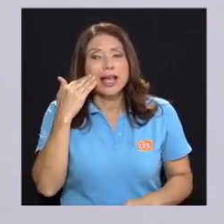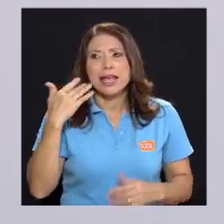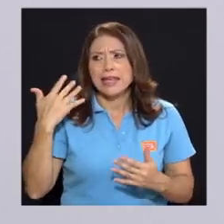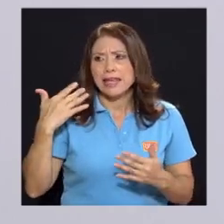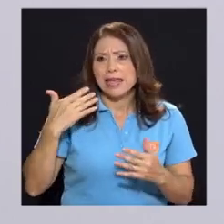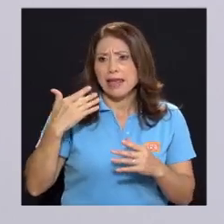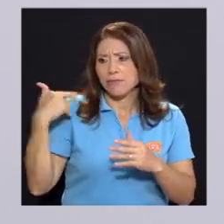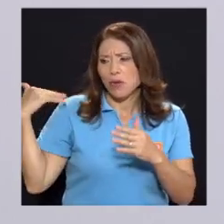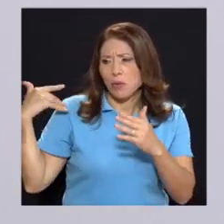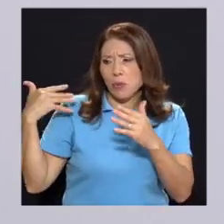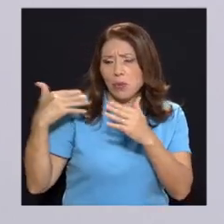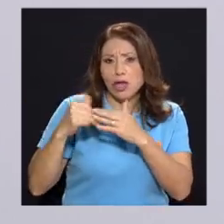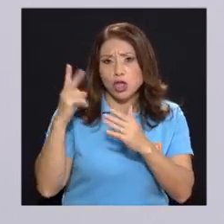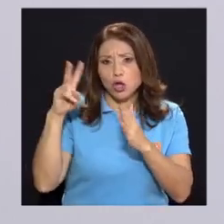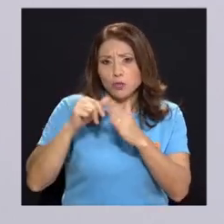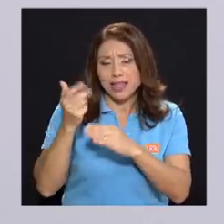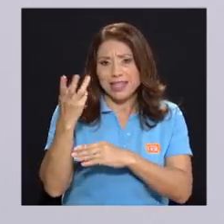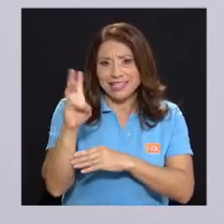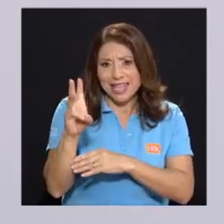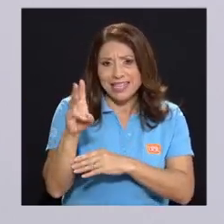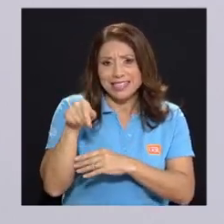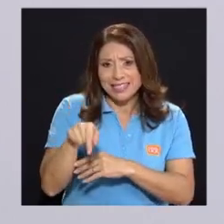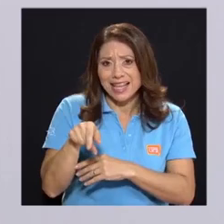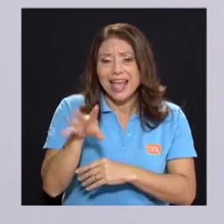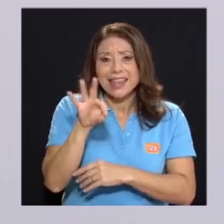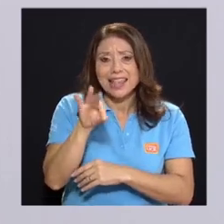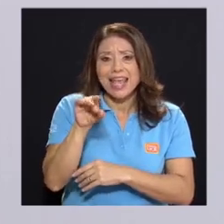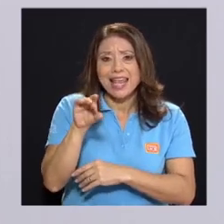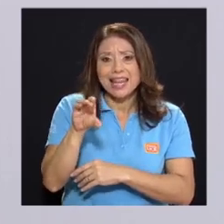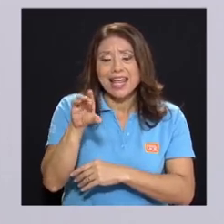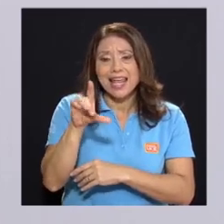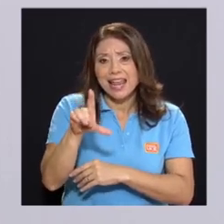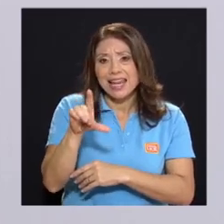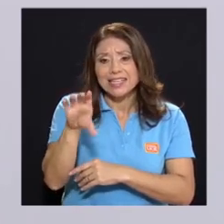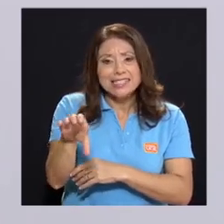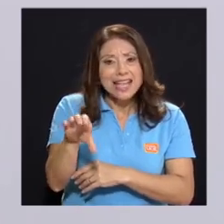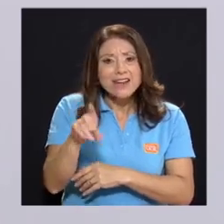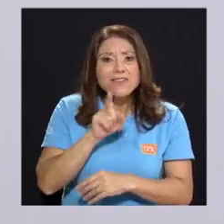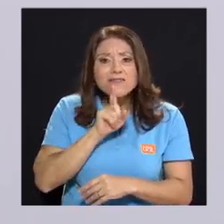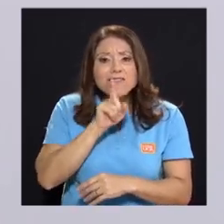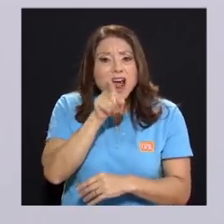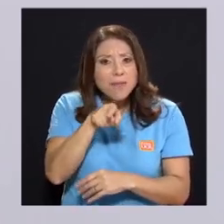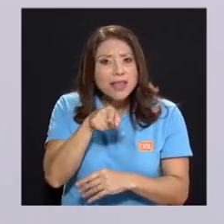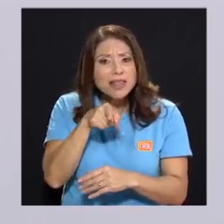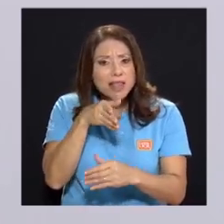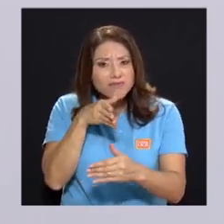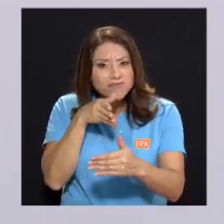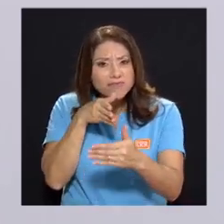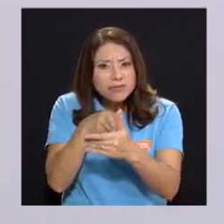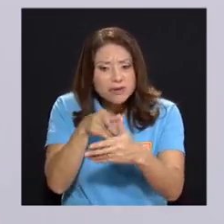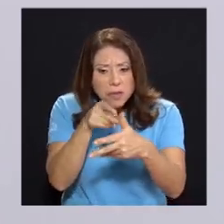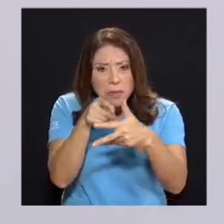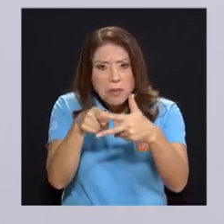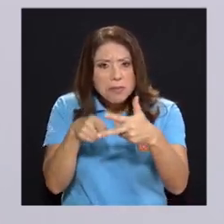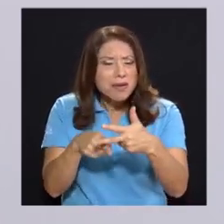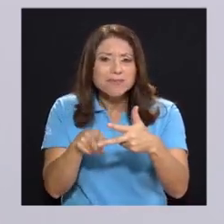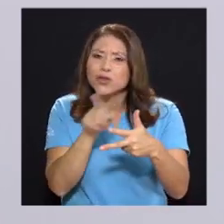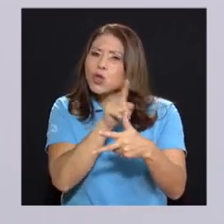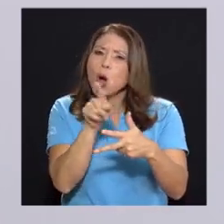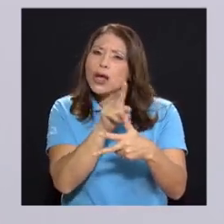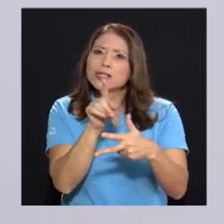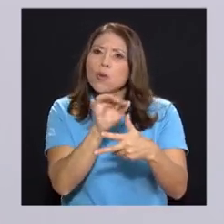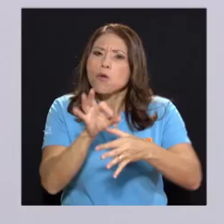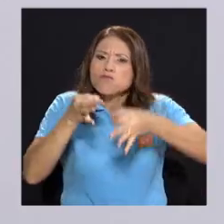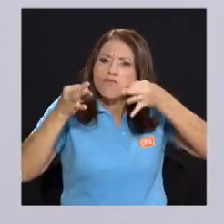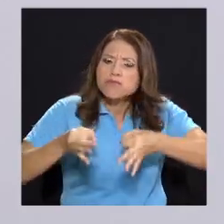2016 que tengan información del tlc sobre esas variables no es conclusiva no afecta no está en el signo que